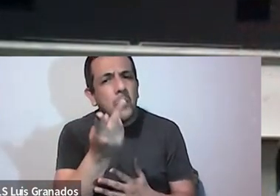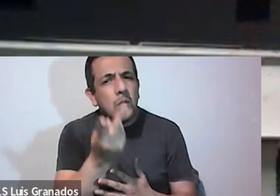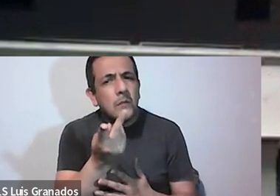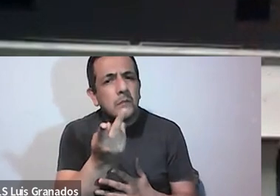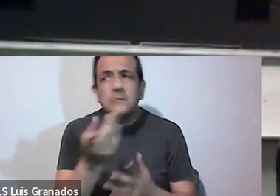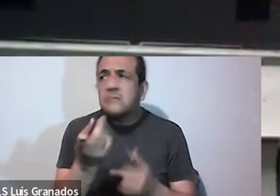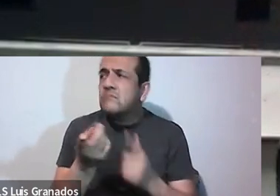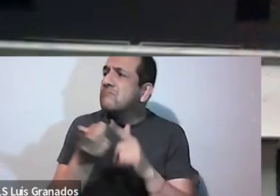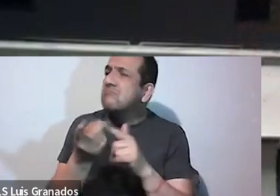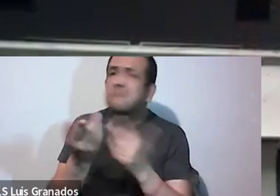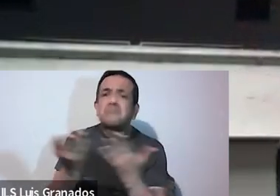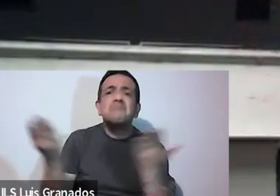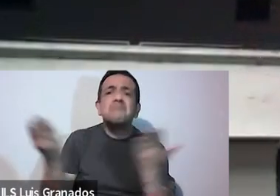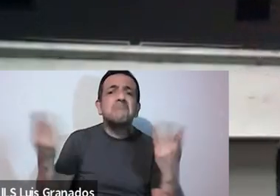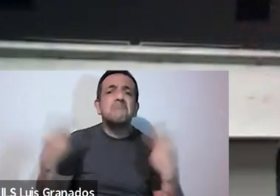¿dónde están los que te acusan?